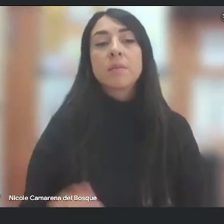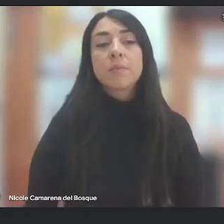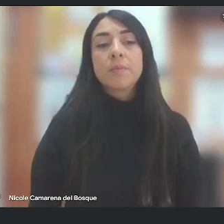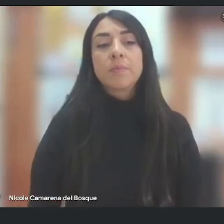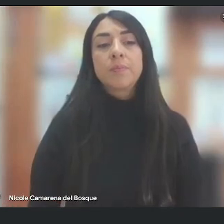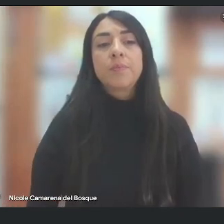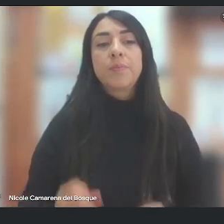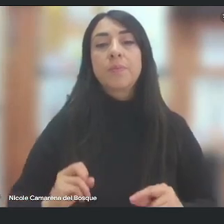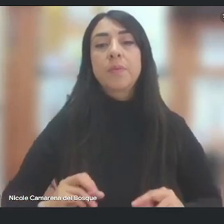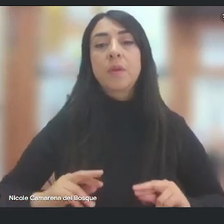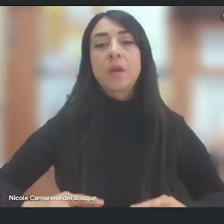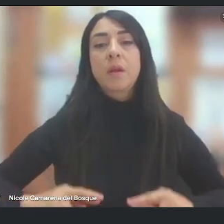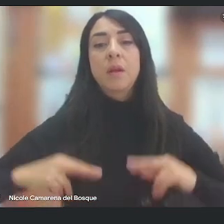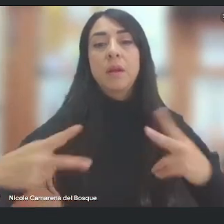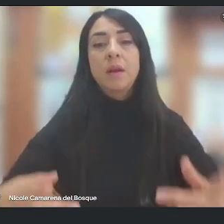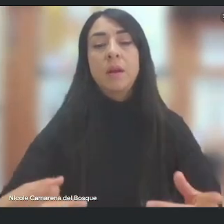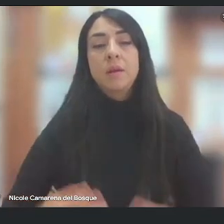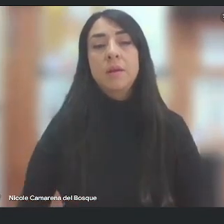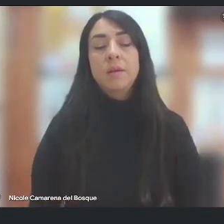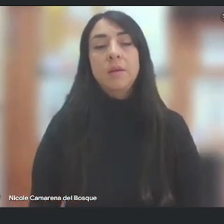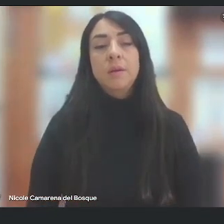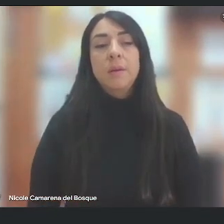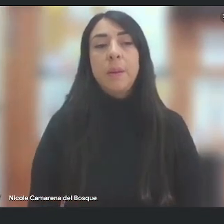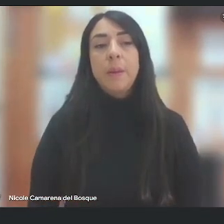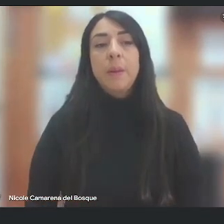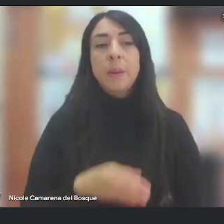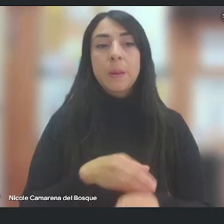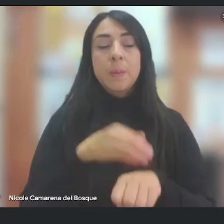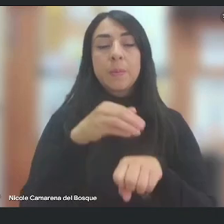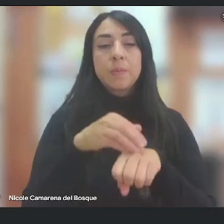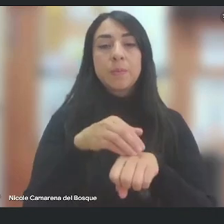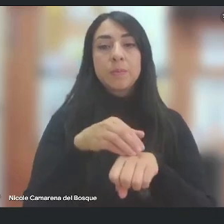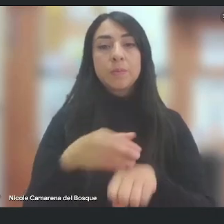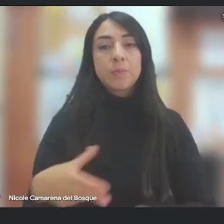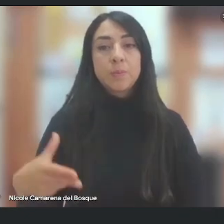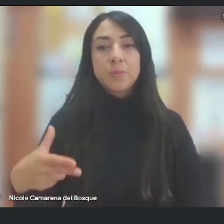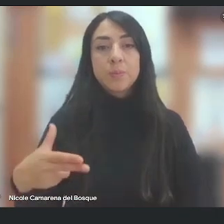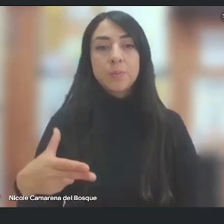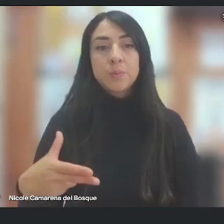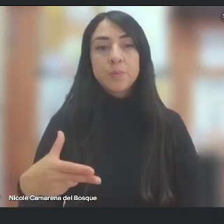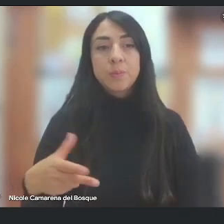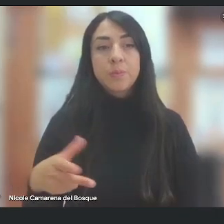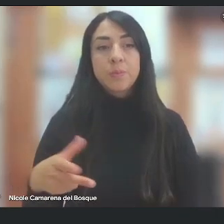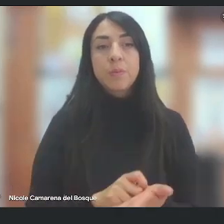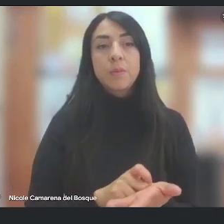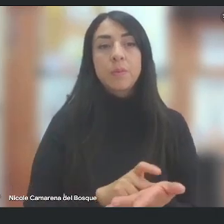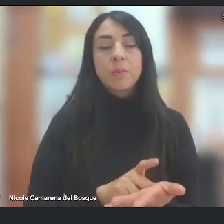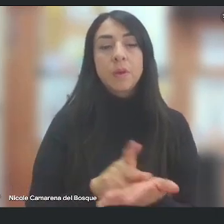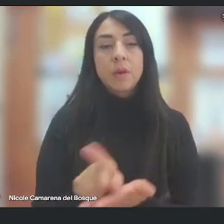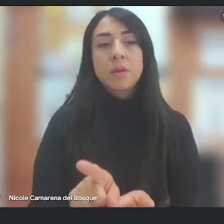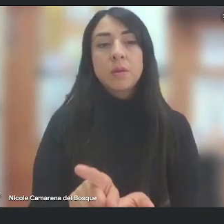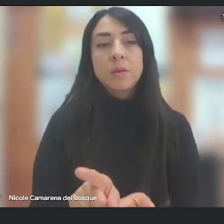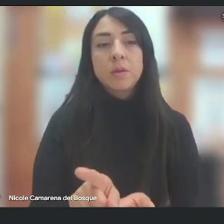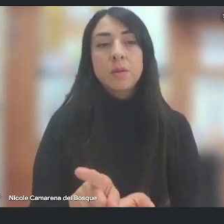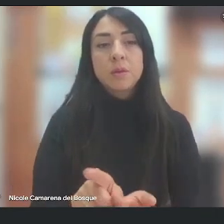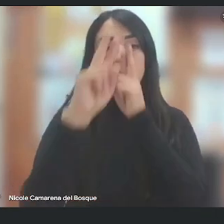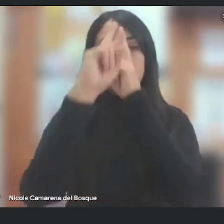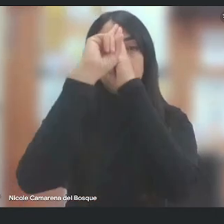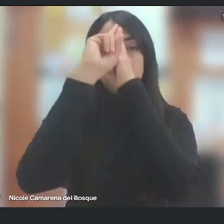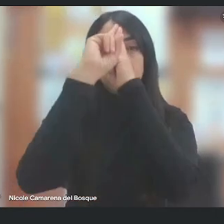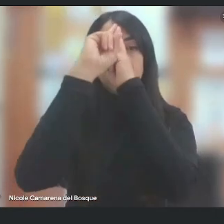8. Derecho al respeto de la intimidad y la privacidad sexual. Ellos y